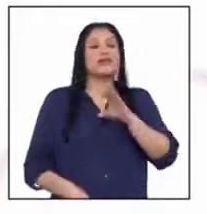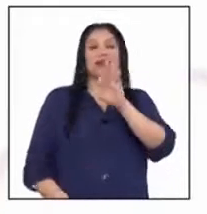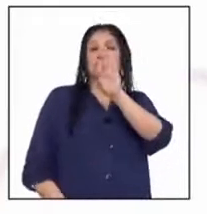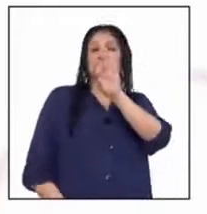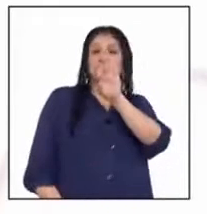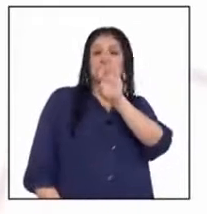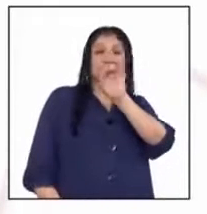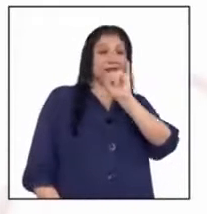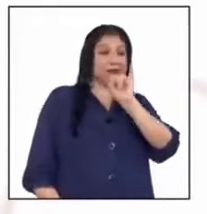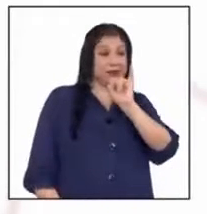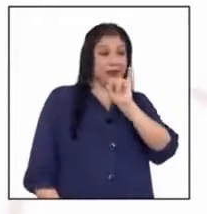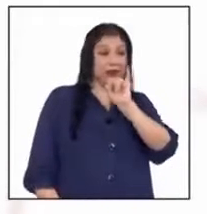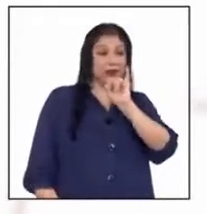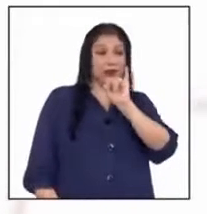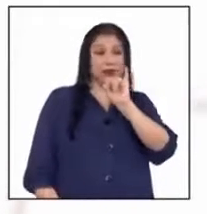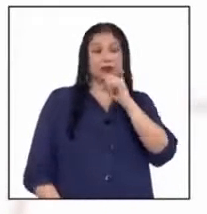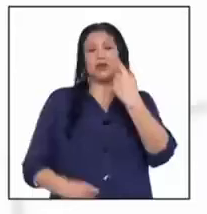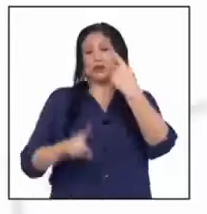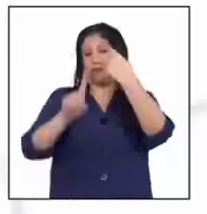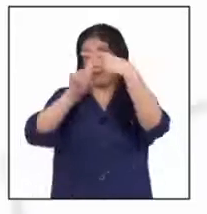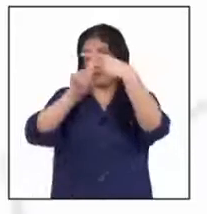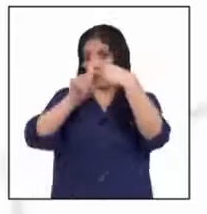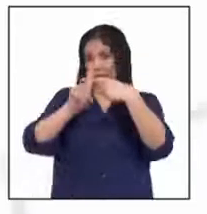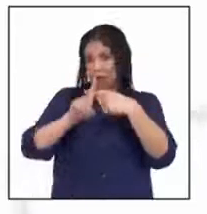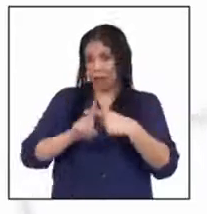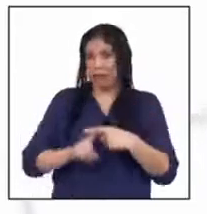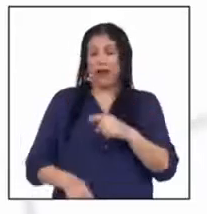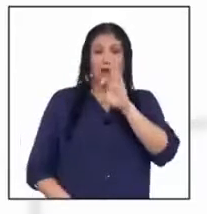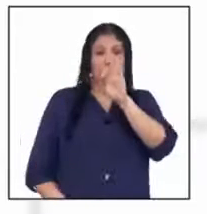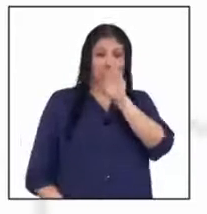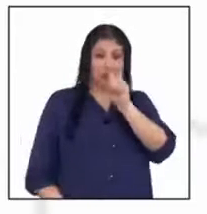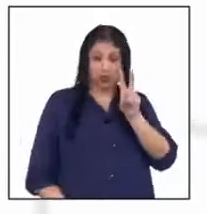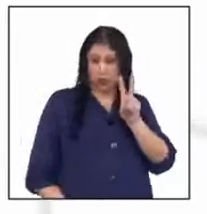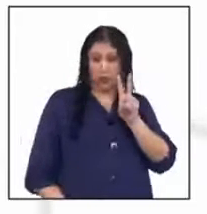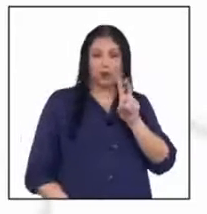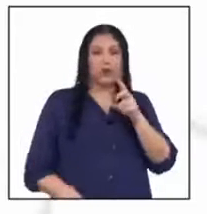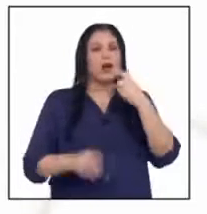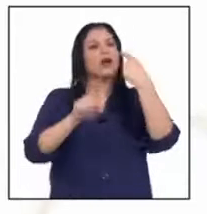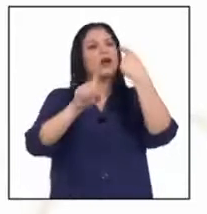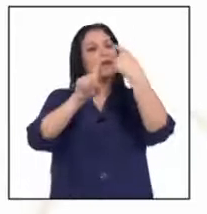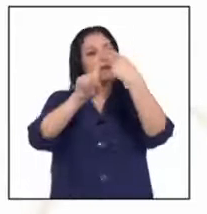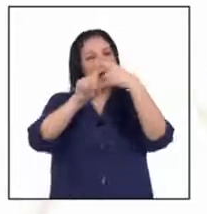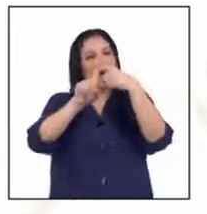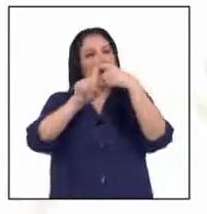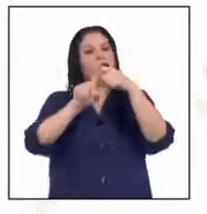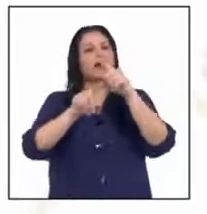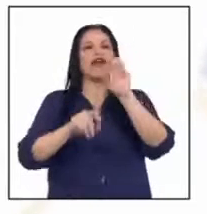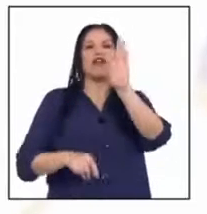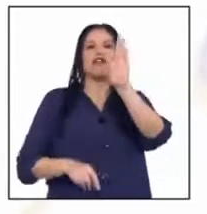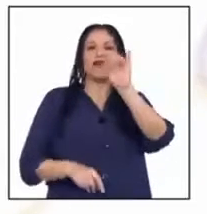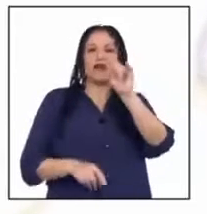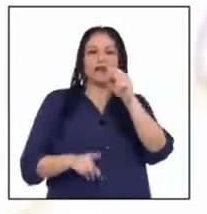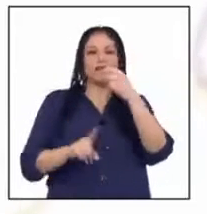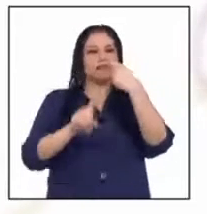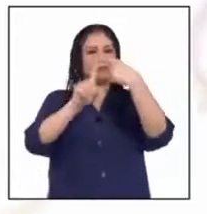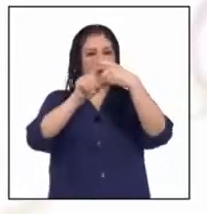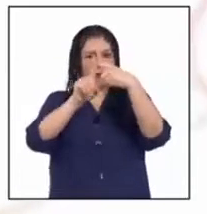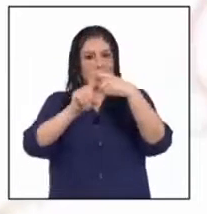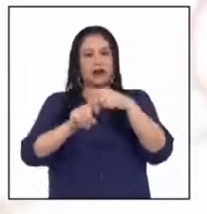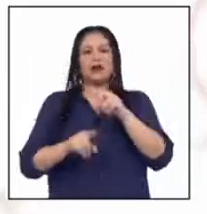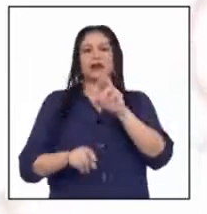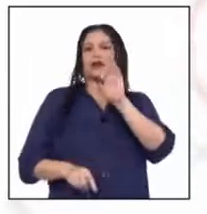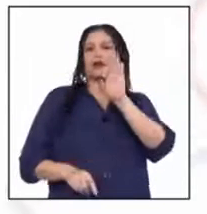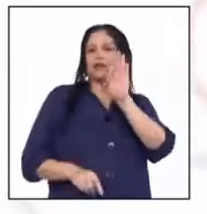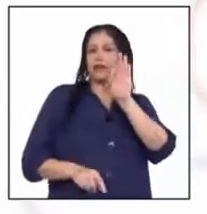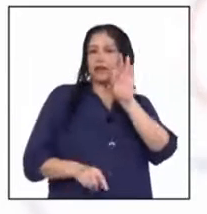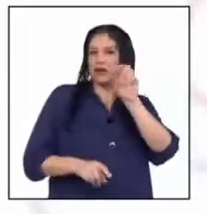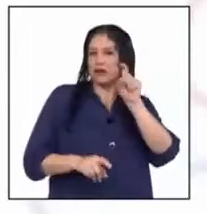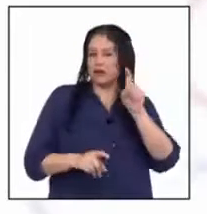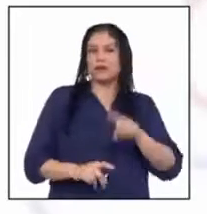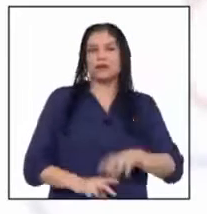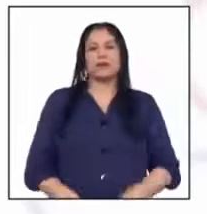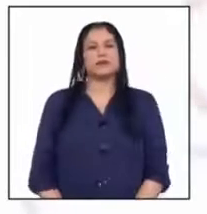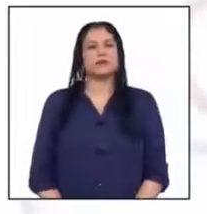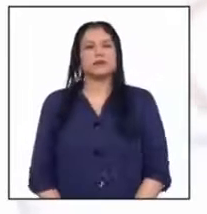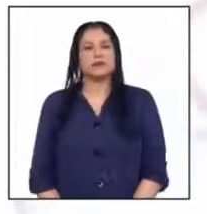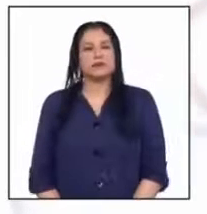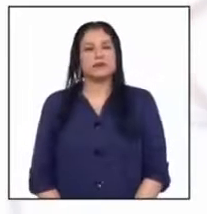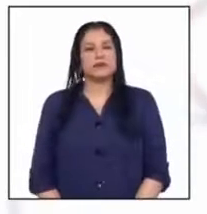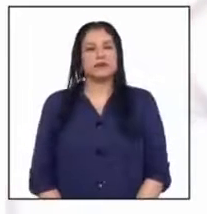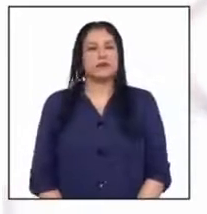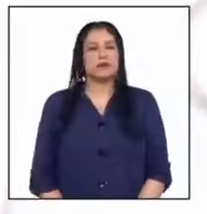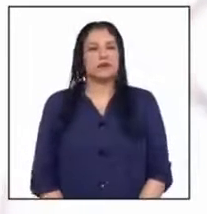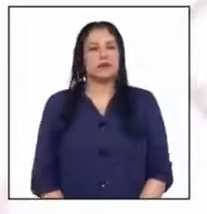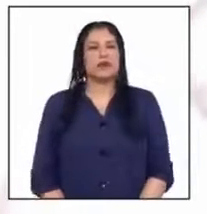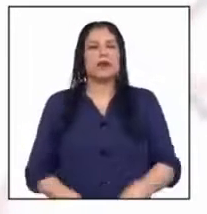absoluta acumulada F sub 2, sumamos la primera frecuencia absoluta acumulada F sub